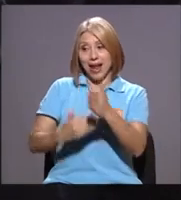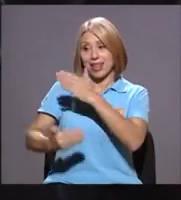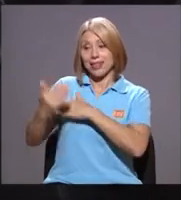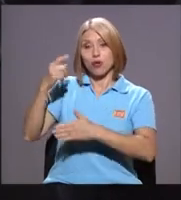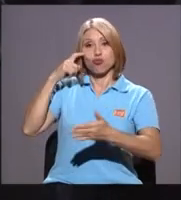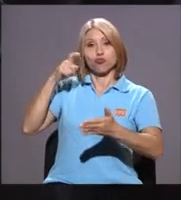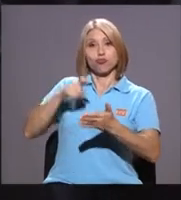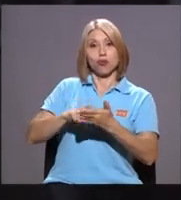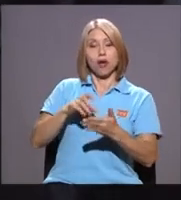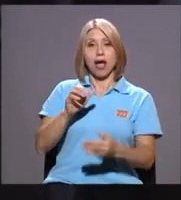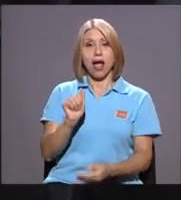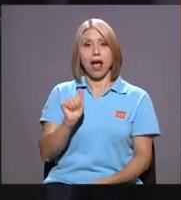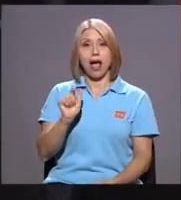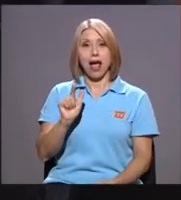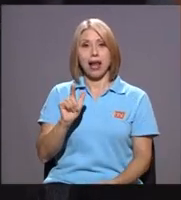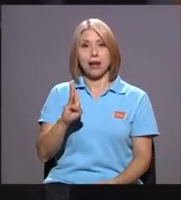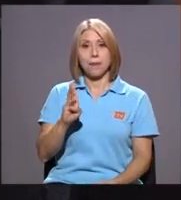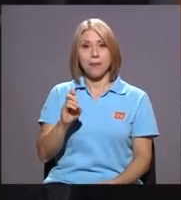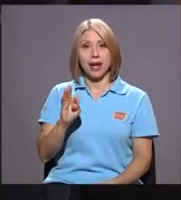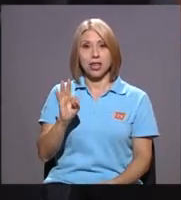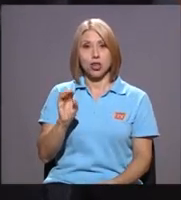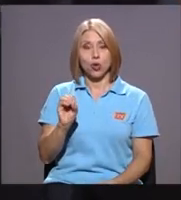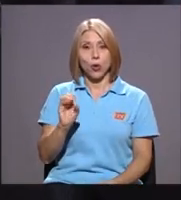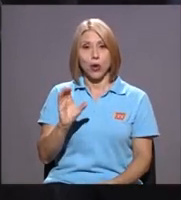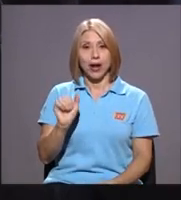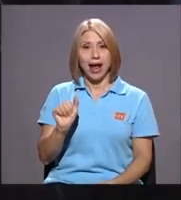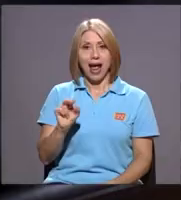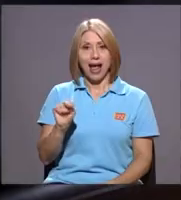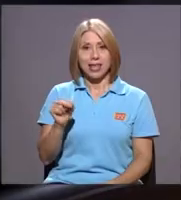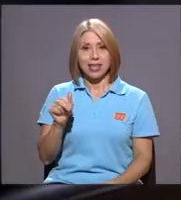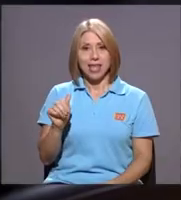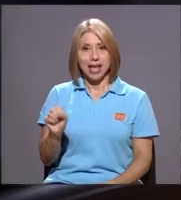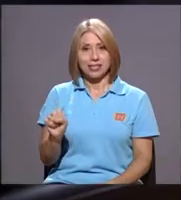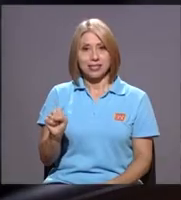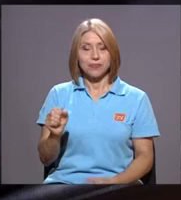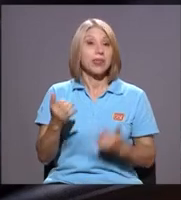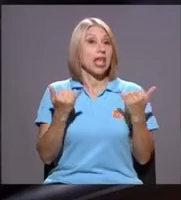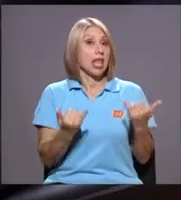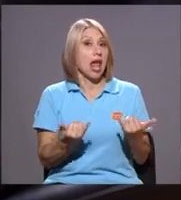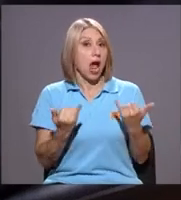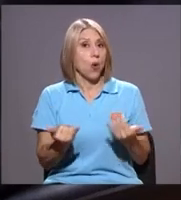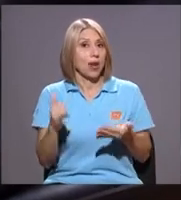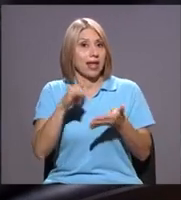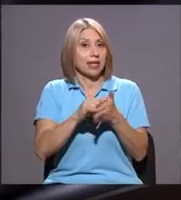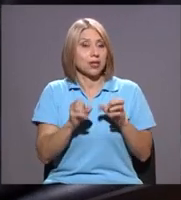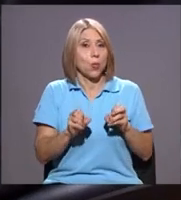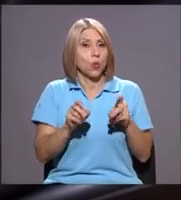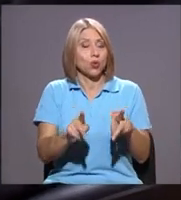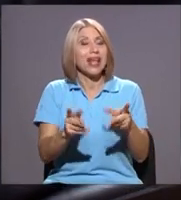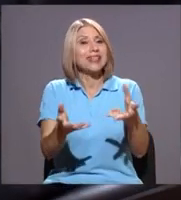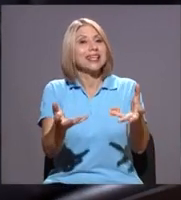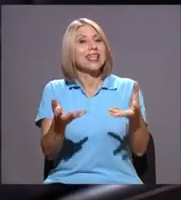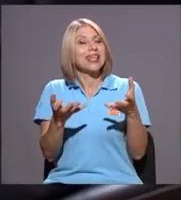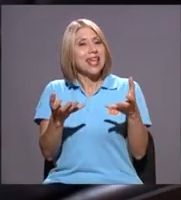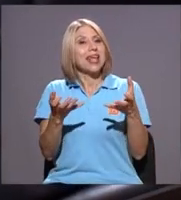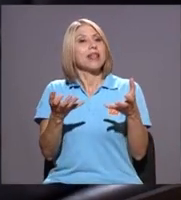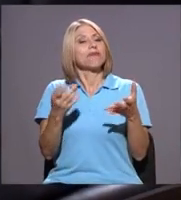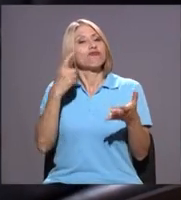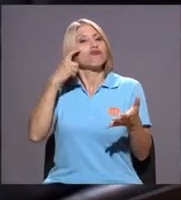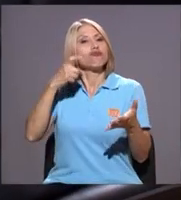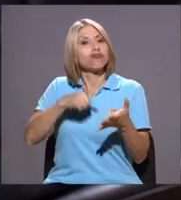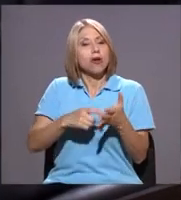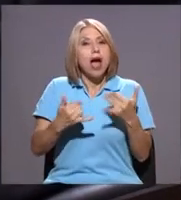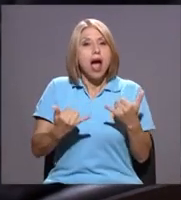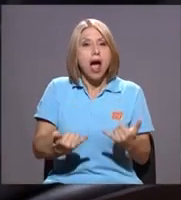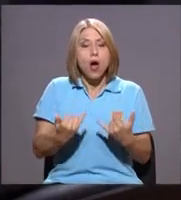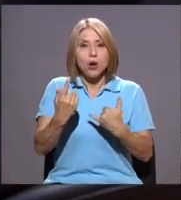a don Alberto Cañas, ¿verdad? Y en esta oportunidad se quiere destacar el hecho de que estamos en una